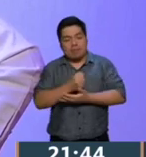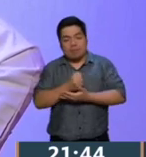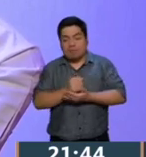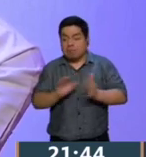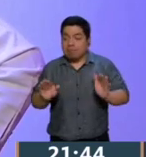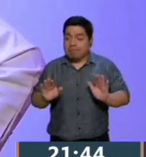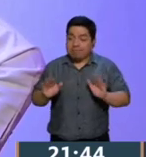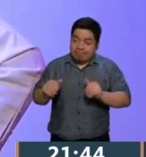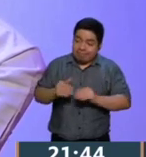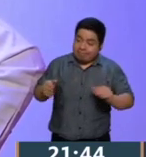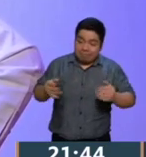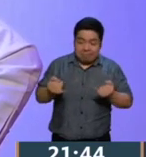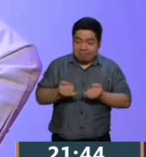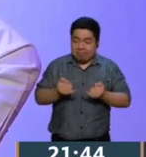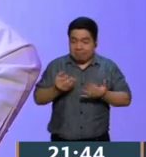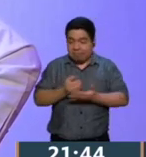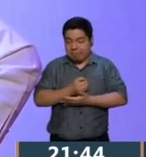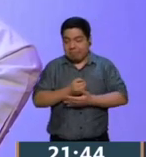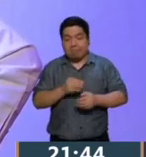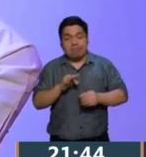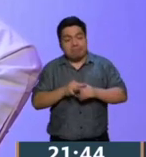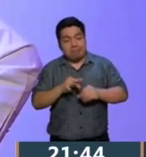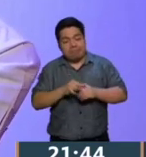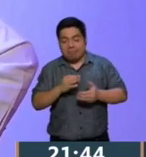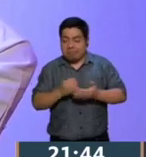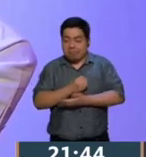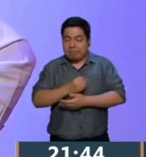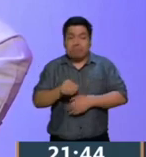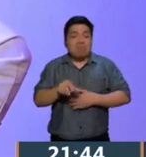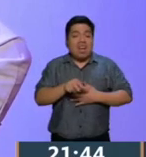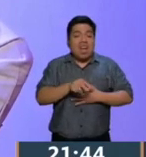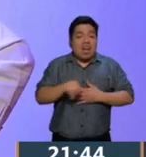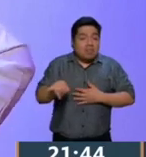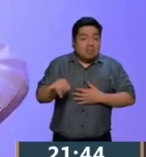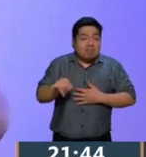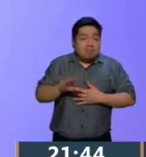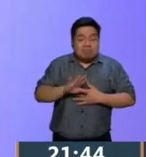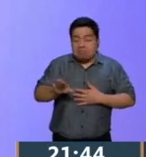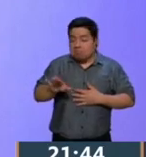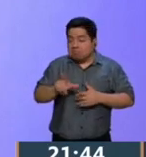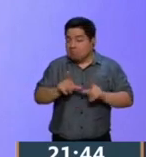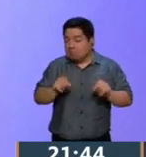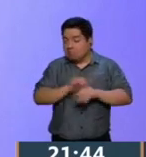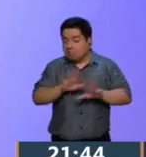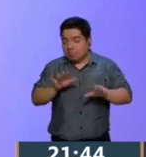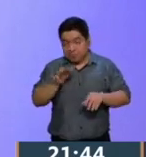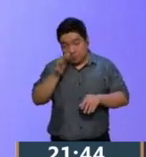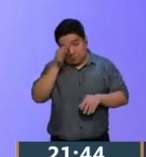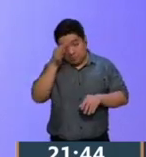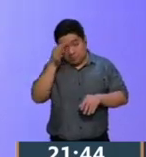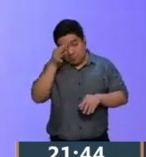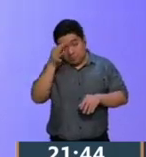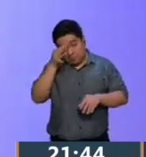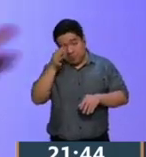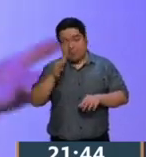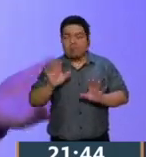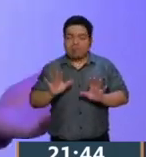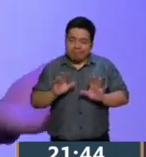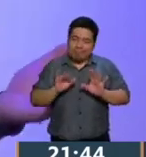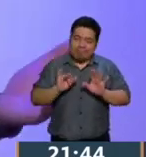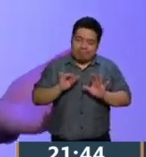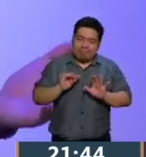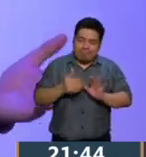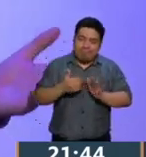así como te estoy ganando el debate, te ganaré la elección. Así de simple. Porque yo lo primero que quisiera decir, sí en